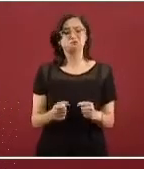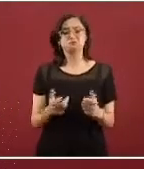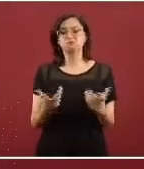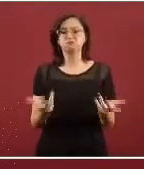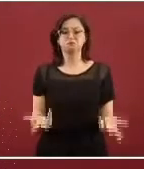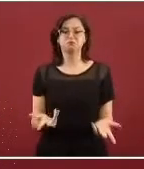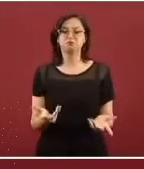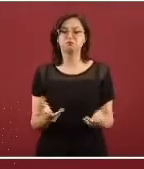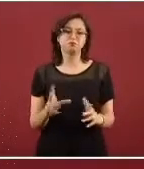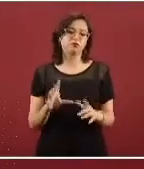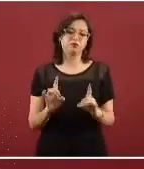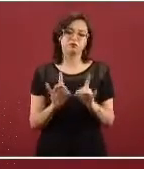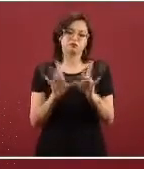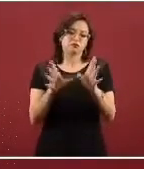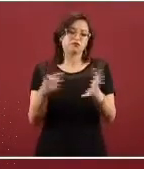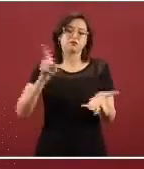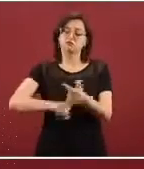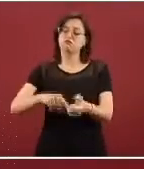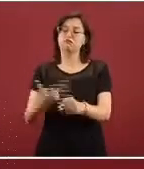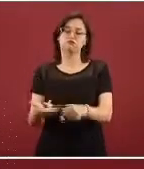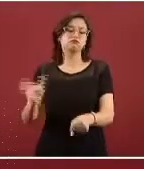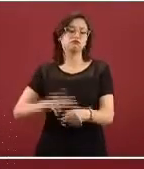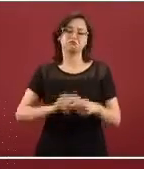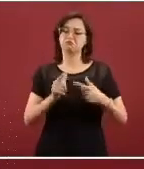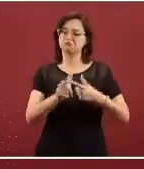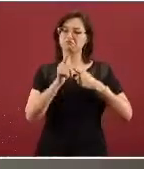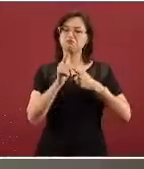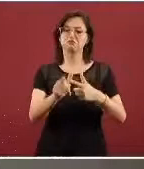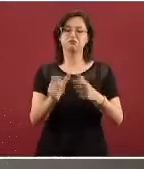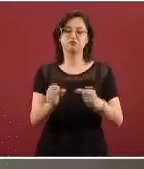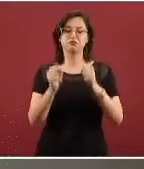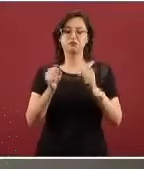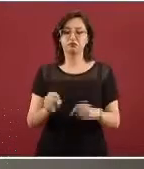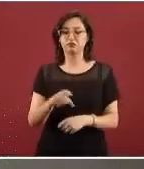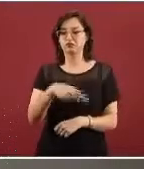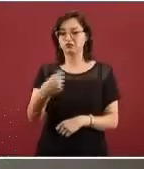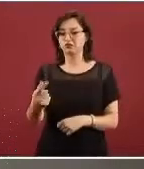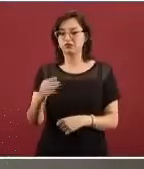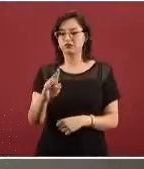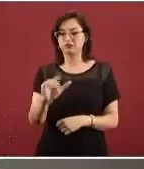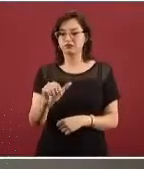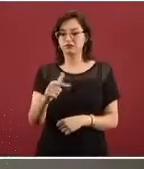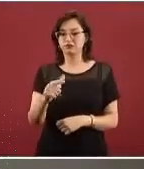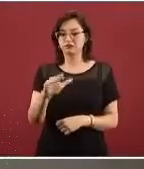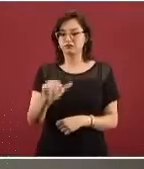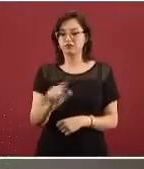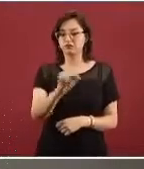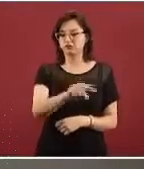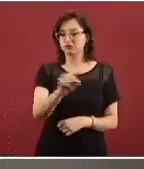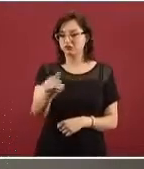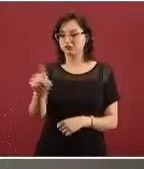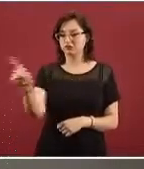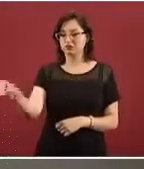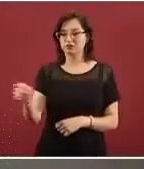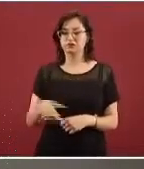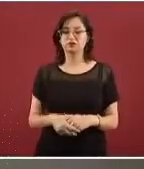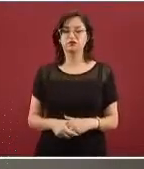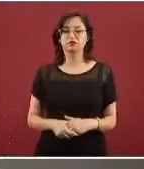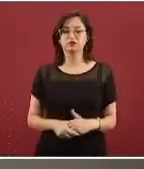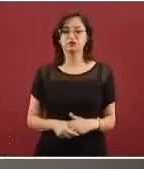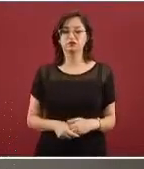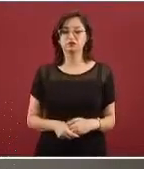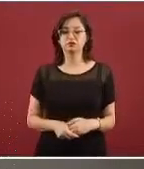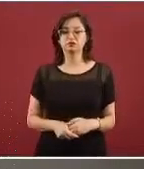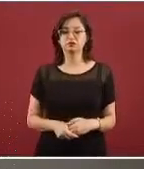estos brotes que pudieran ocurrir en unidades de salud. Blanca Valadez, colega Araceli, luego nos vamos a la siguiente